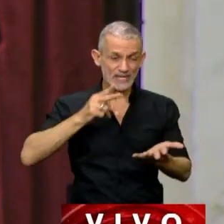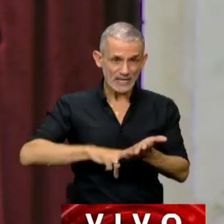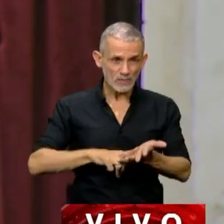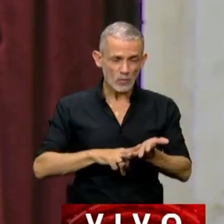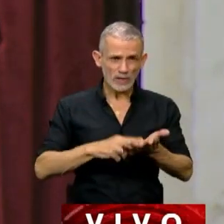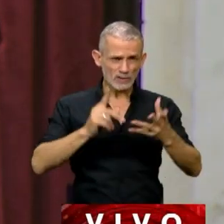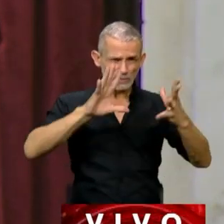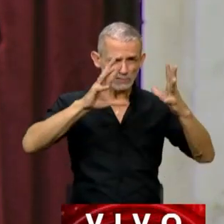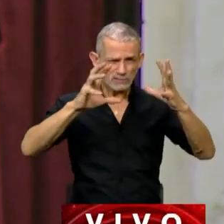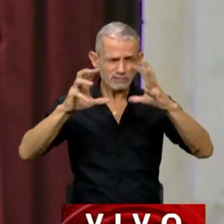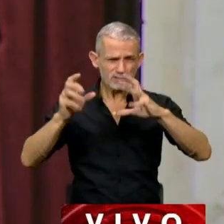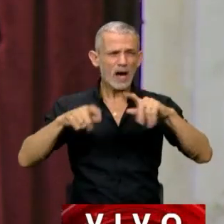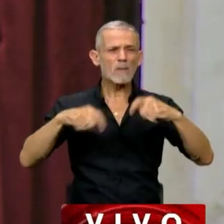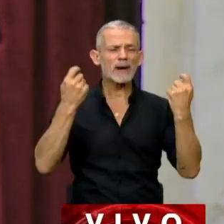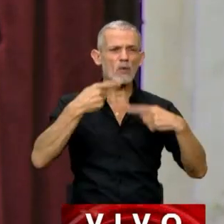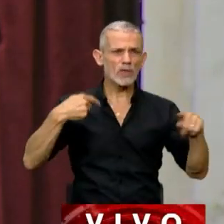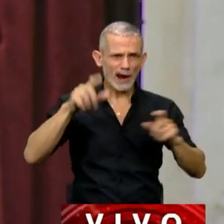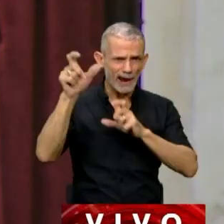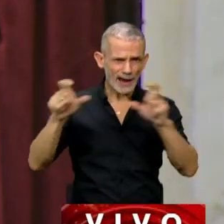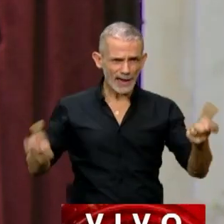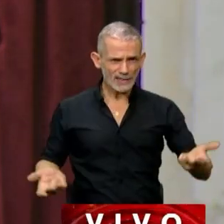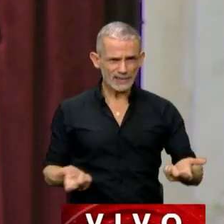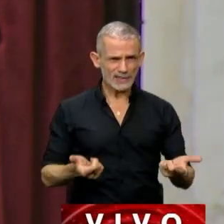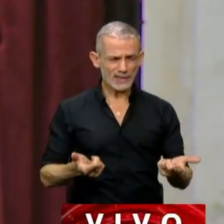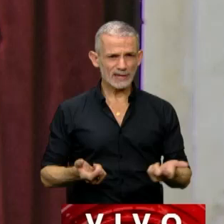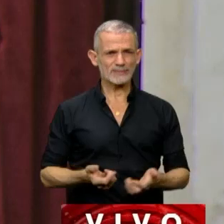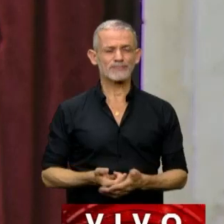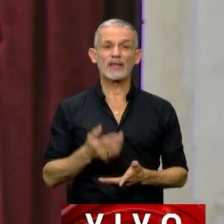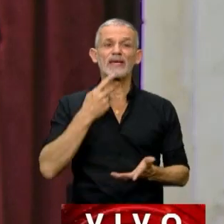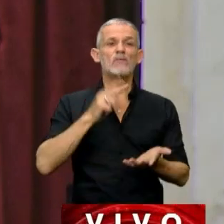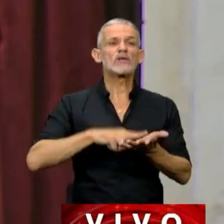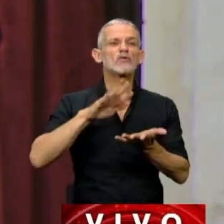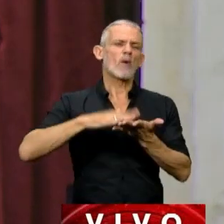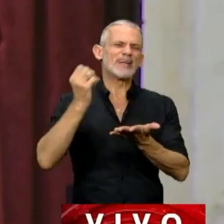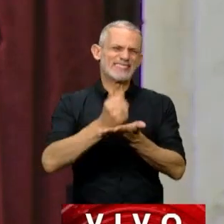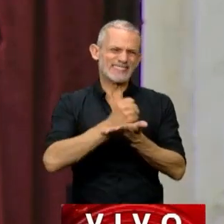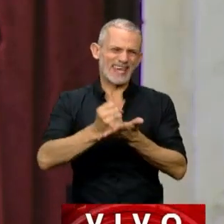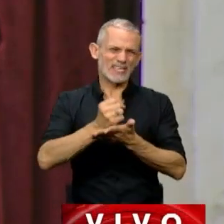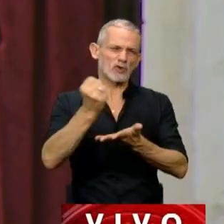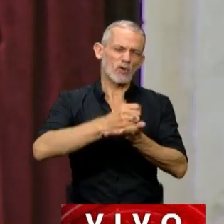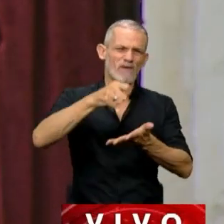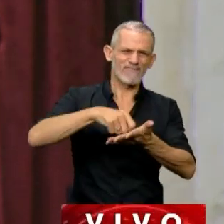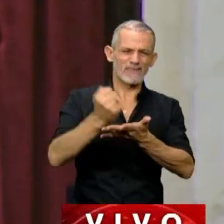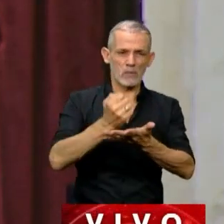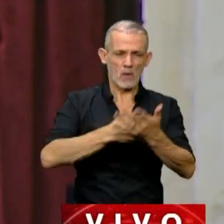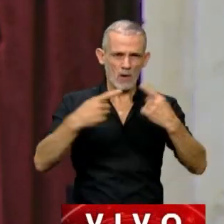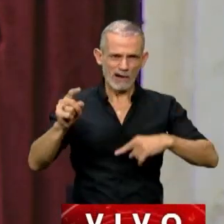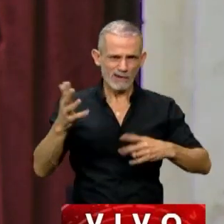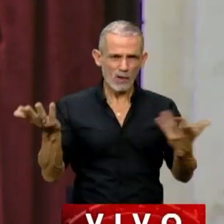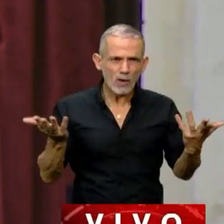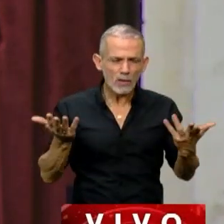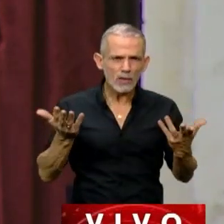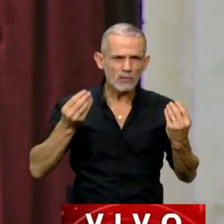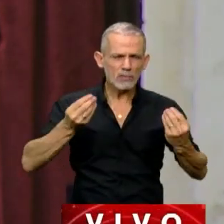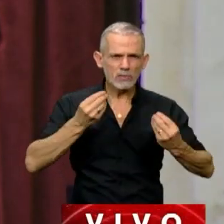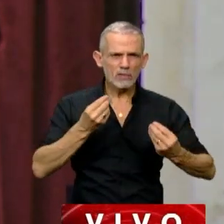muy distorsivos que perjudican mucho a la gente. El impuesto de sellos, bueno, ya han hablado muchos, ¿no? ¿Qué capacidad contributiva